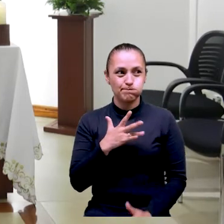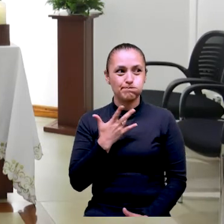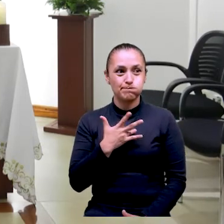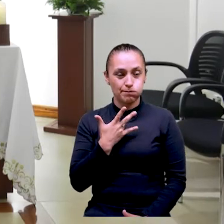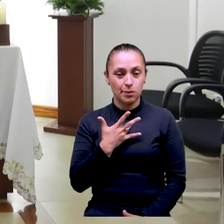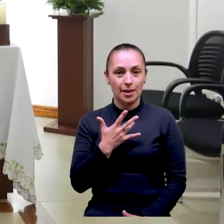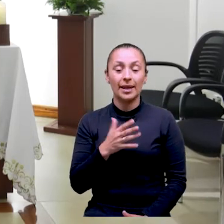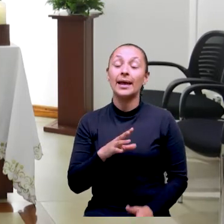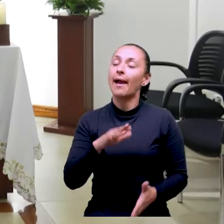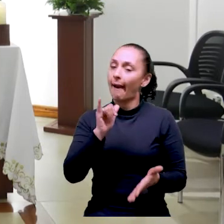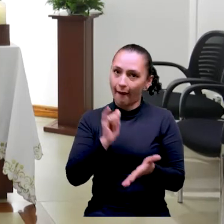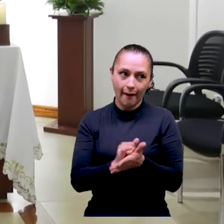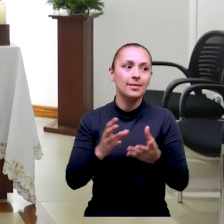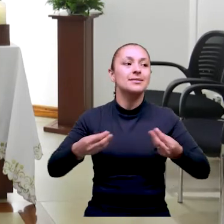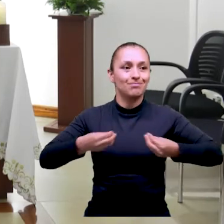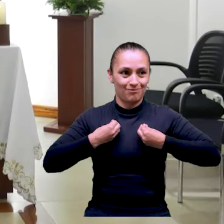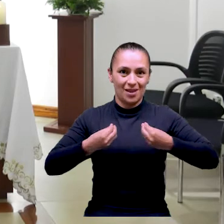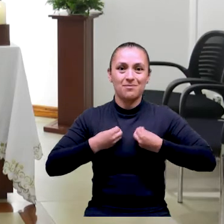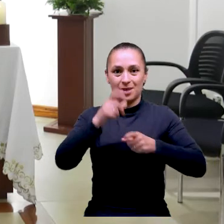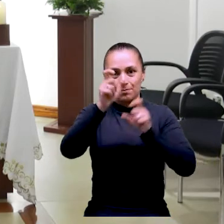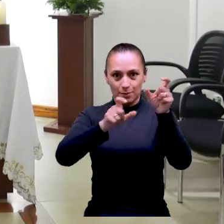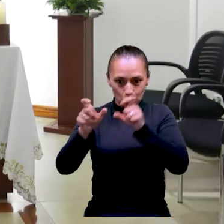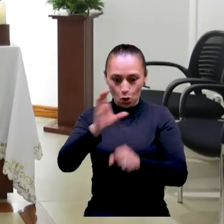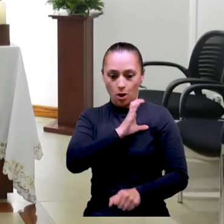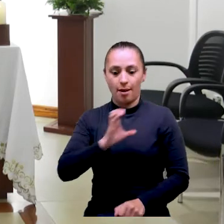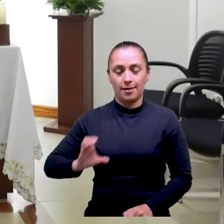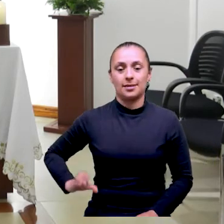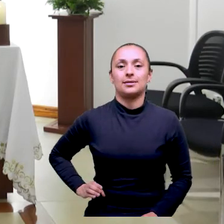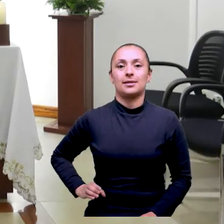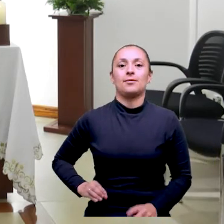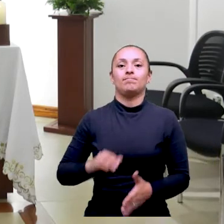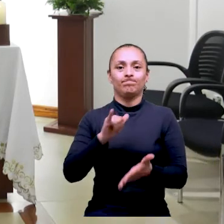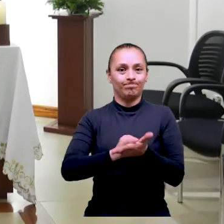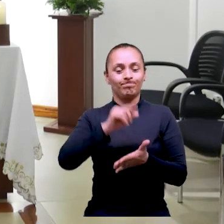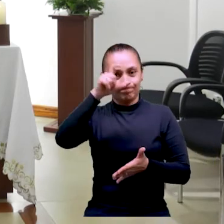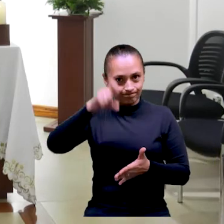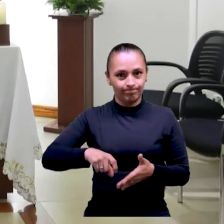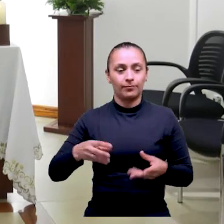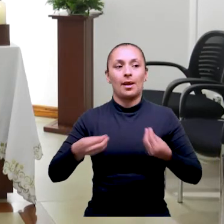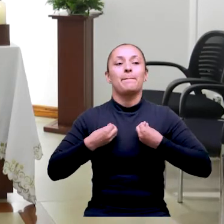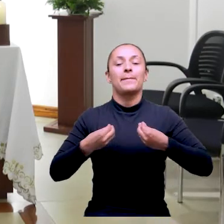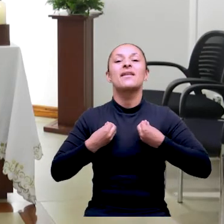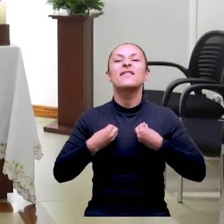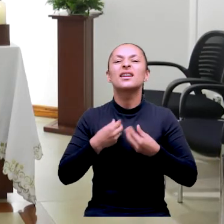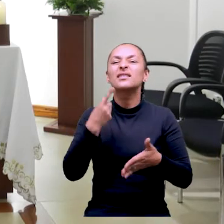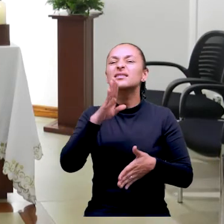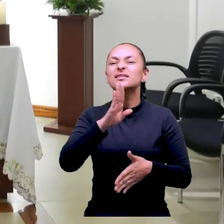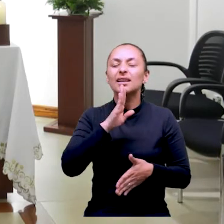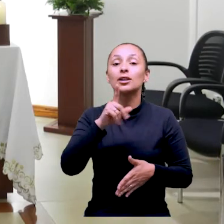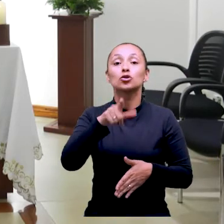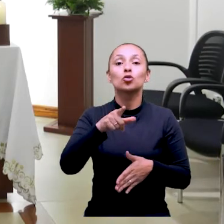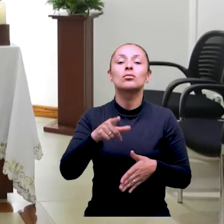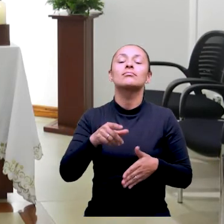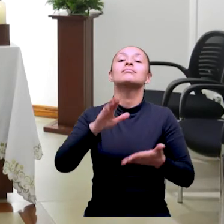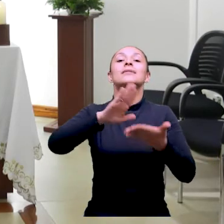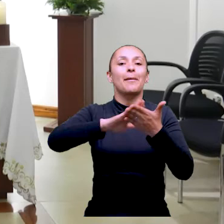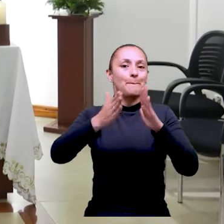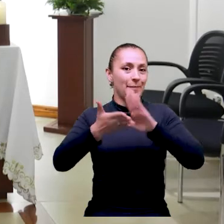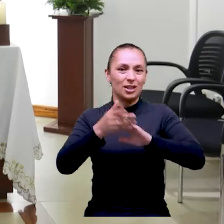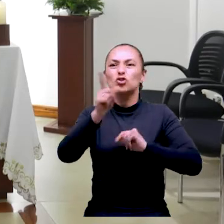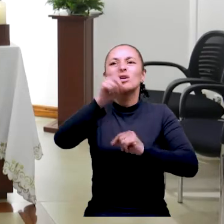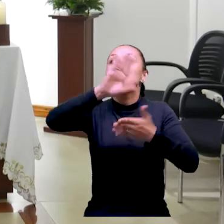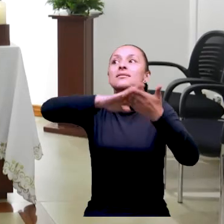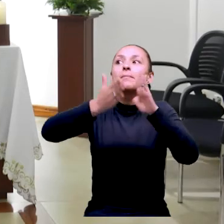da el señor y así tienes que vivir un cristiano así tiene que vivir